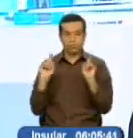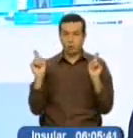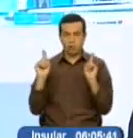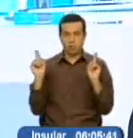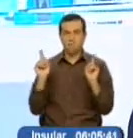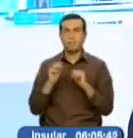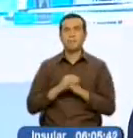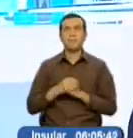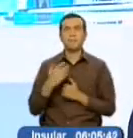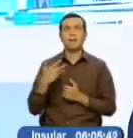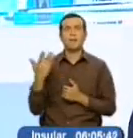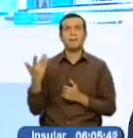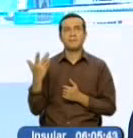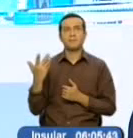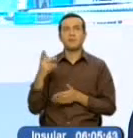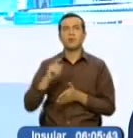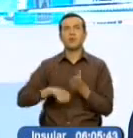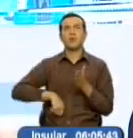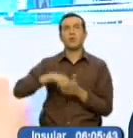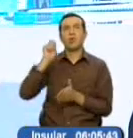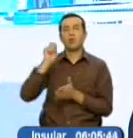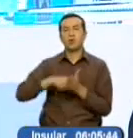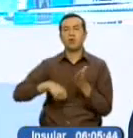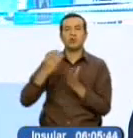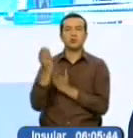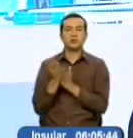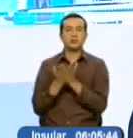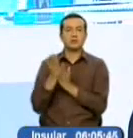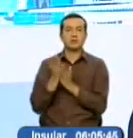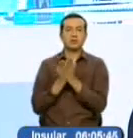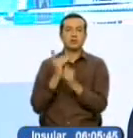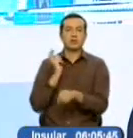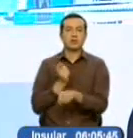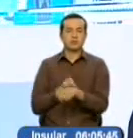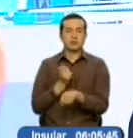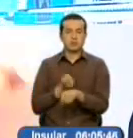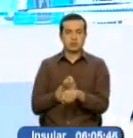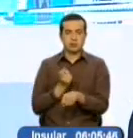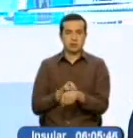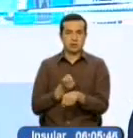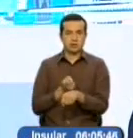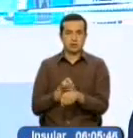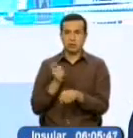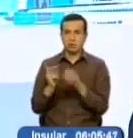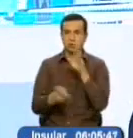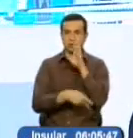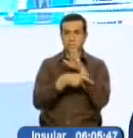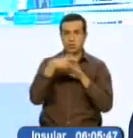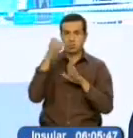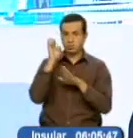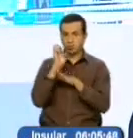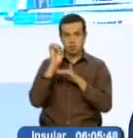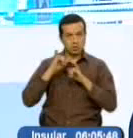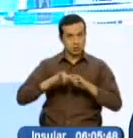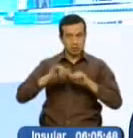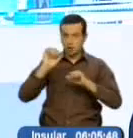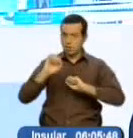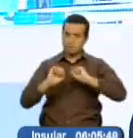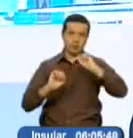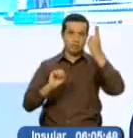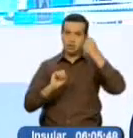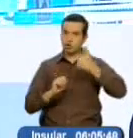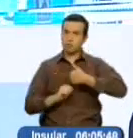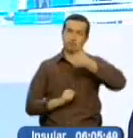usar los contratos de servicios específicos en donde Petroecuador mantiene la titularidad sobre